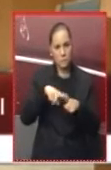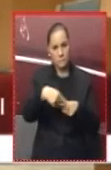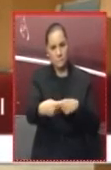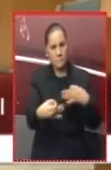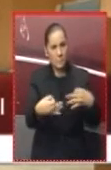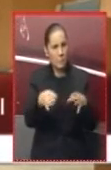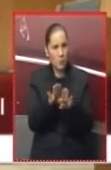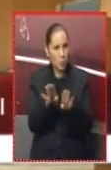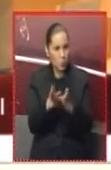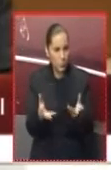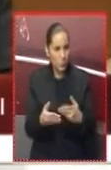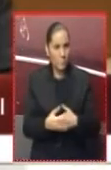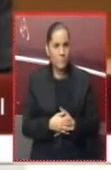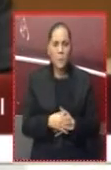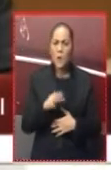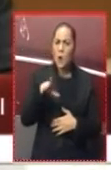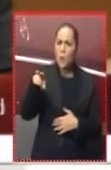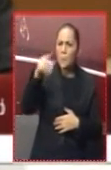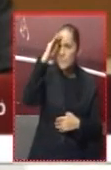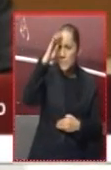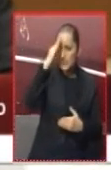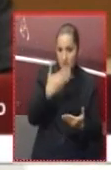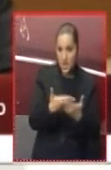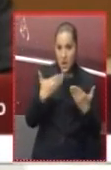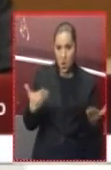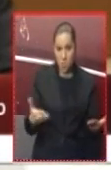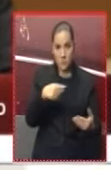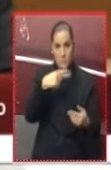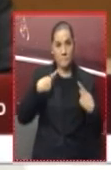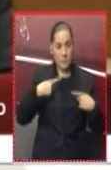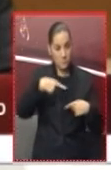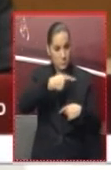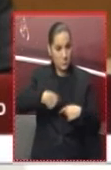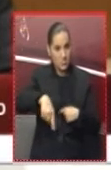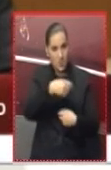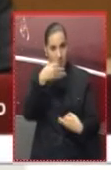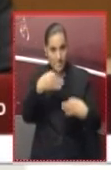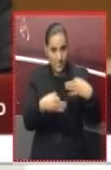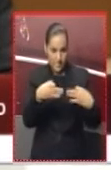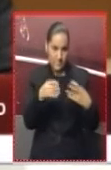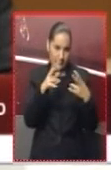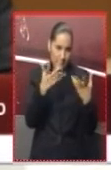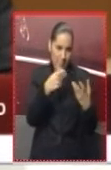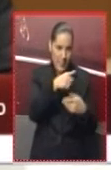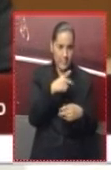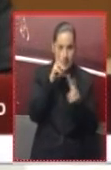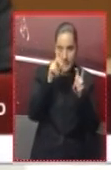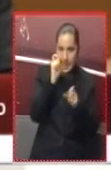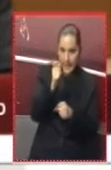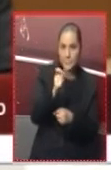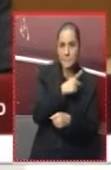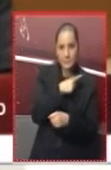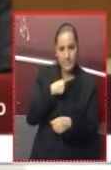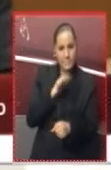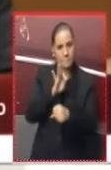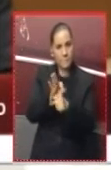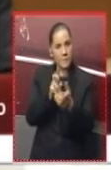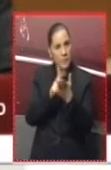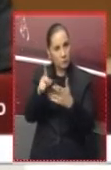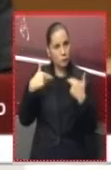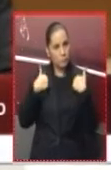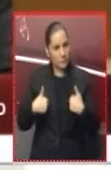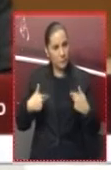¿Considera usted que el sistema penal acusatorio en la salvaguardia de los derechos humanos de los acusados es capaz